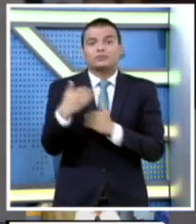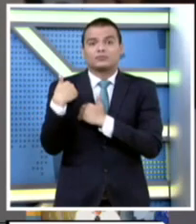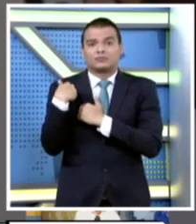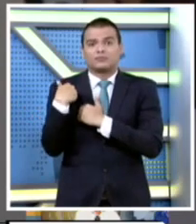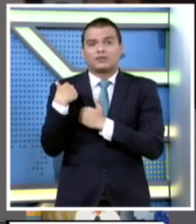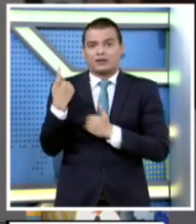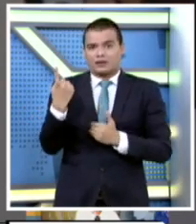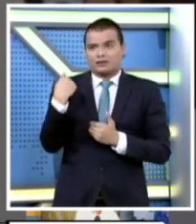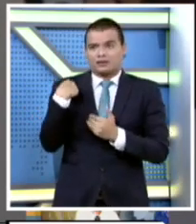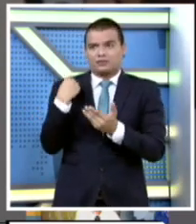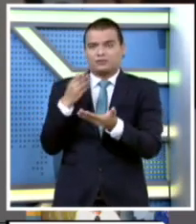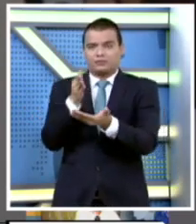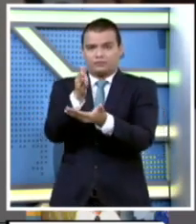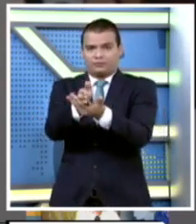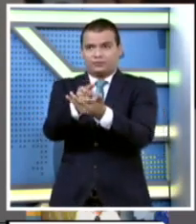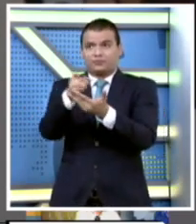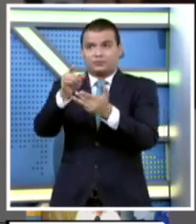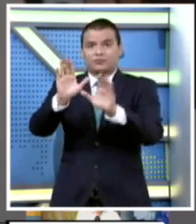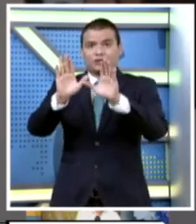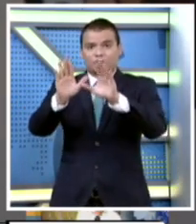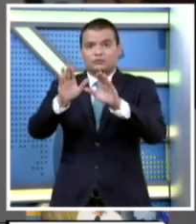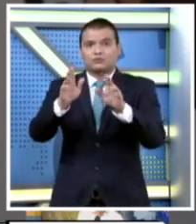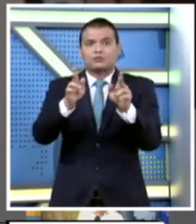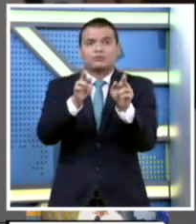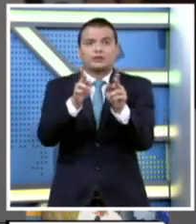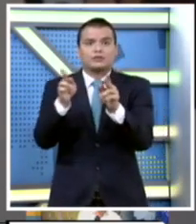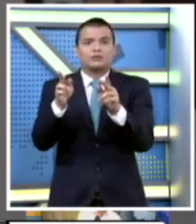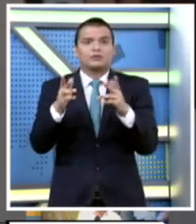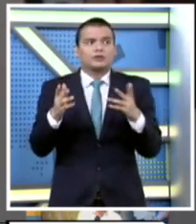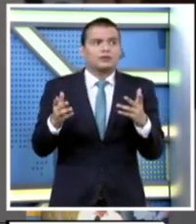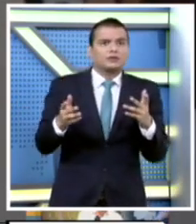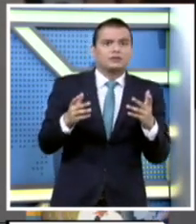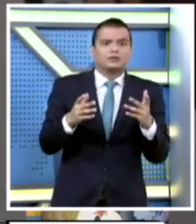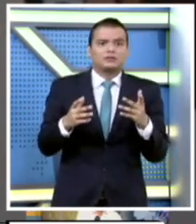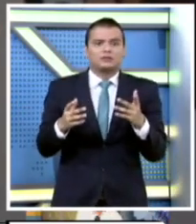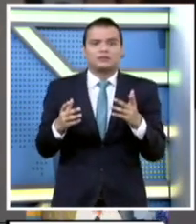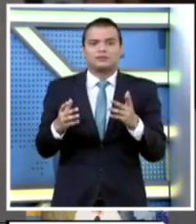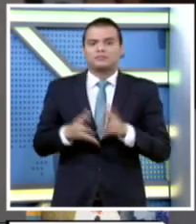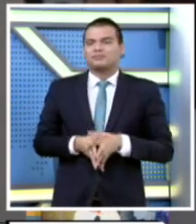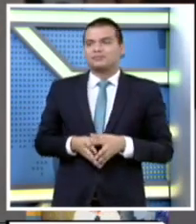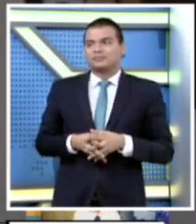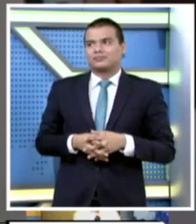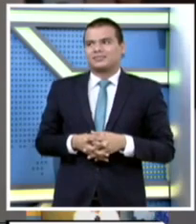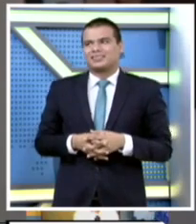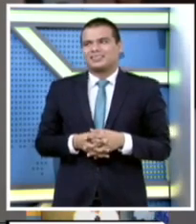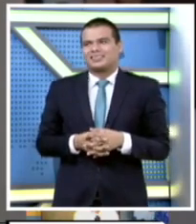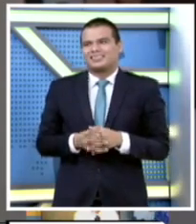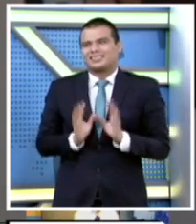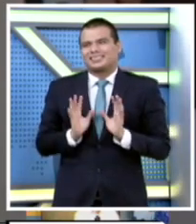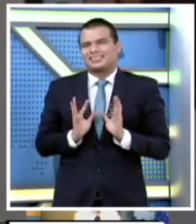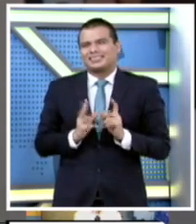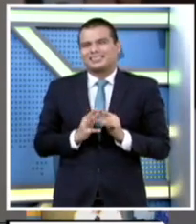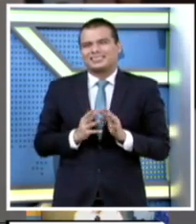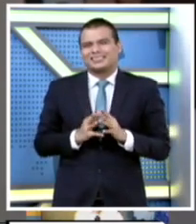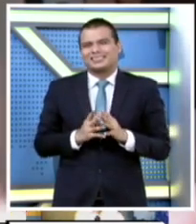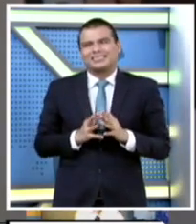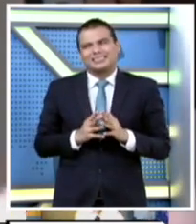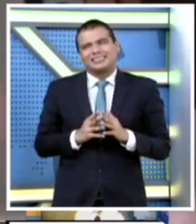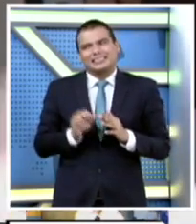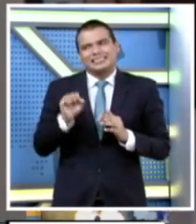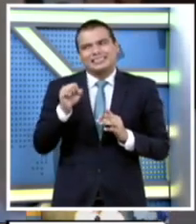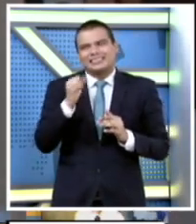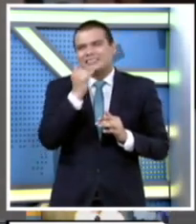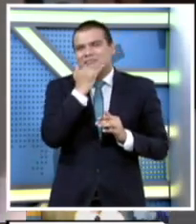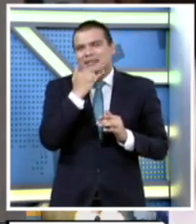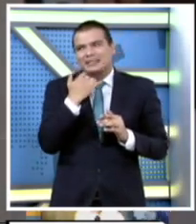fui ayer a esta unidad residencial, muchos tenían era una especie de sonrisa nerviosa. Como quien dice, ay sí, yo